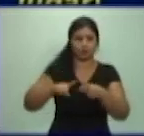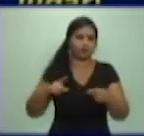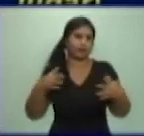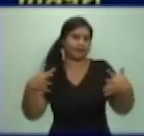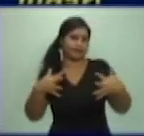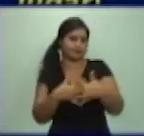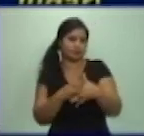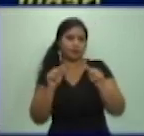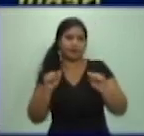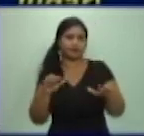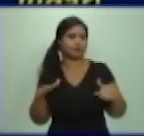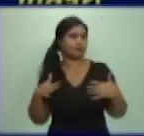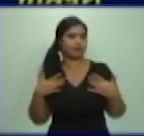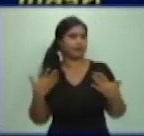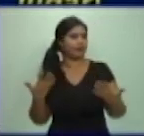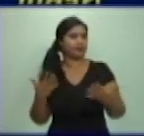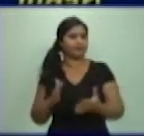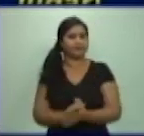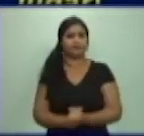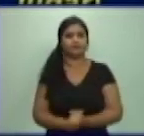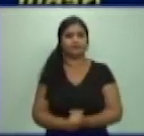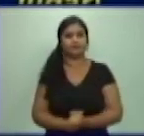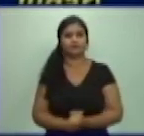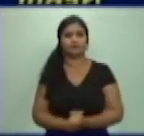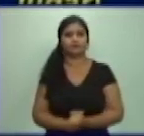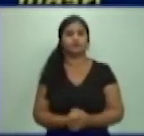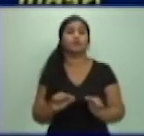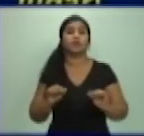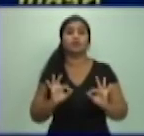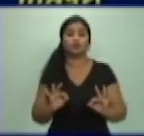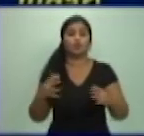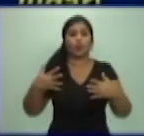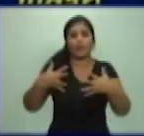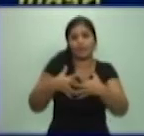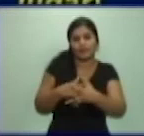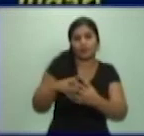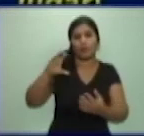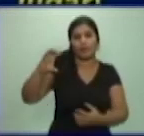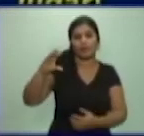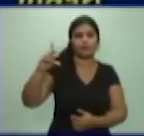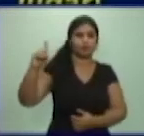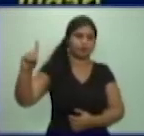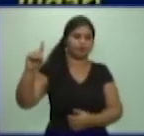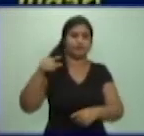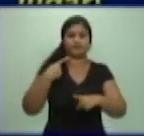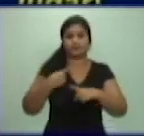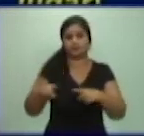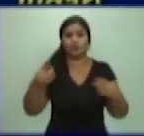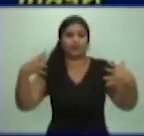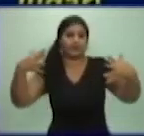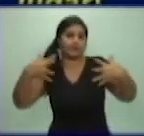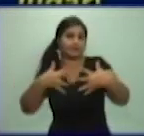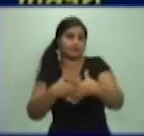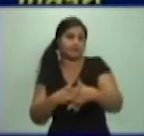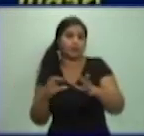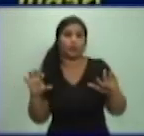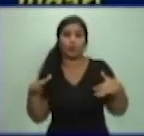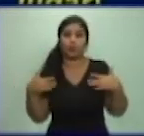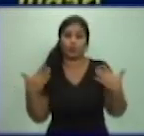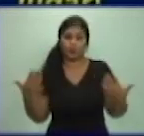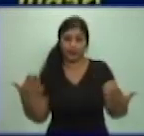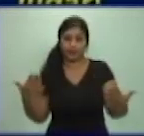es lo que mantienen, un estrecho vínculo, complemento directo. Y la concordancia expresada en número y